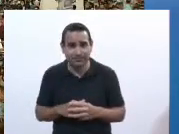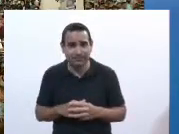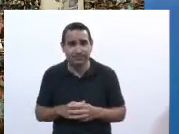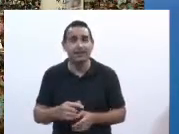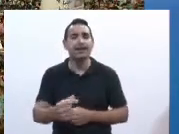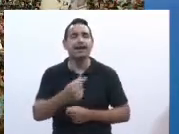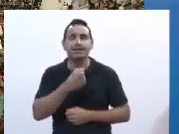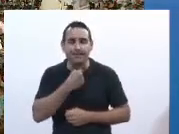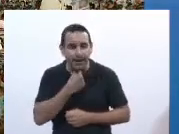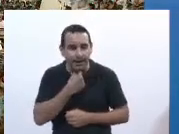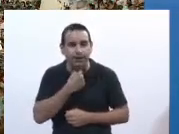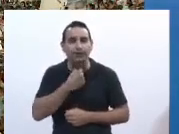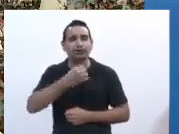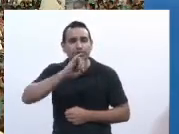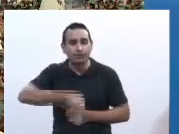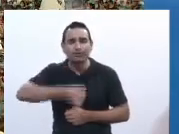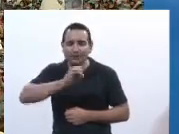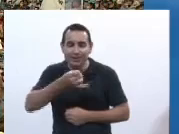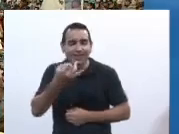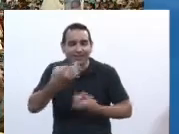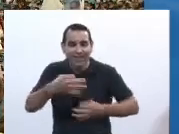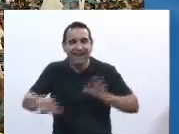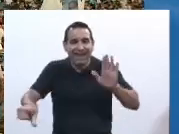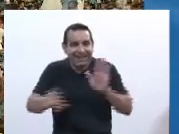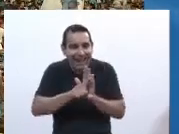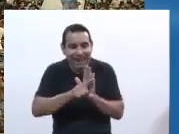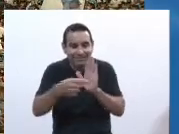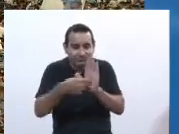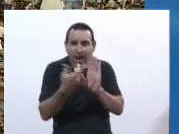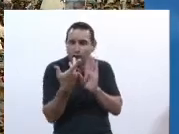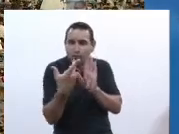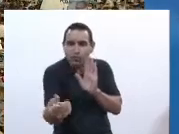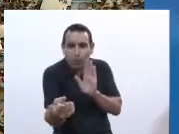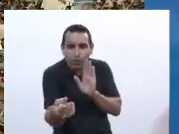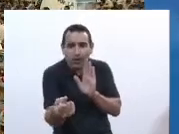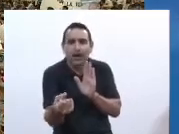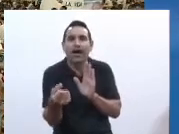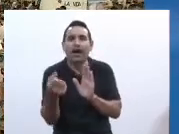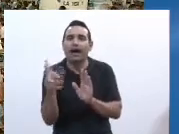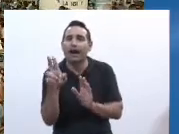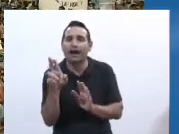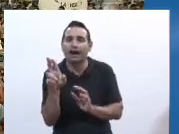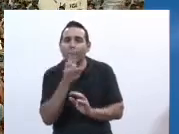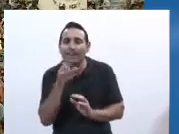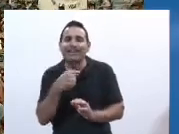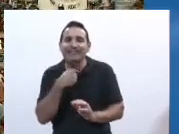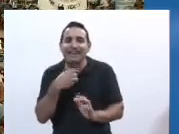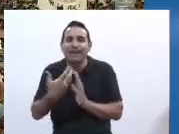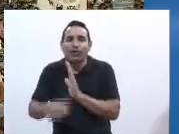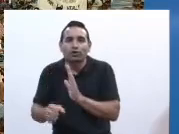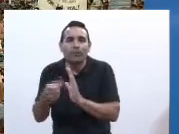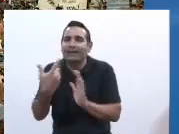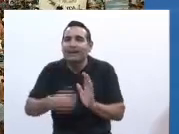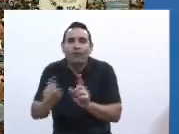Quiero definitivamente que haya una ley que ayude a ayudar a aquellas que quieren abortar para que no lo